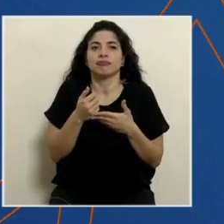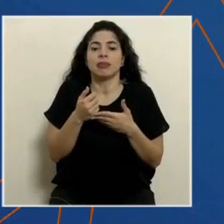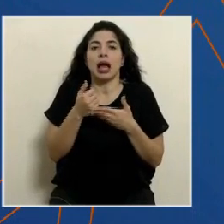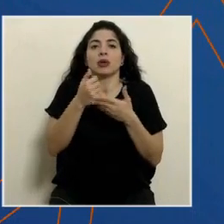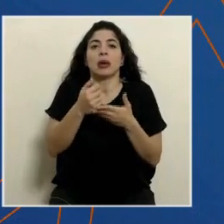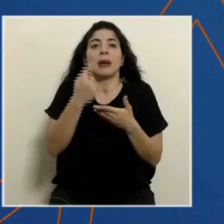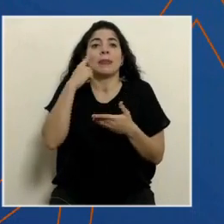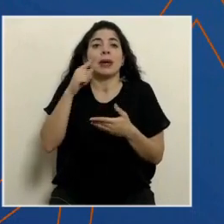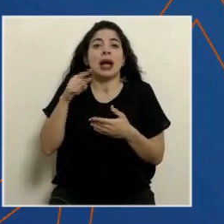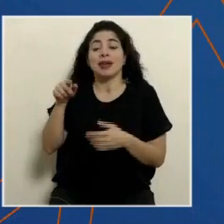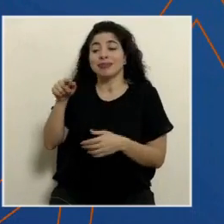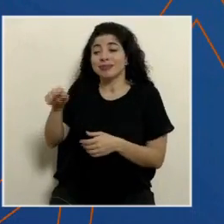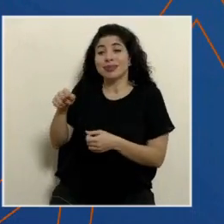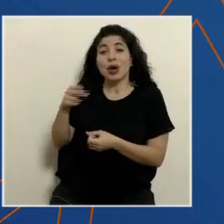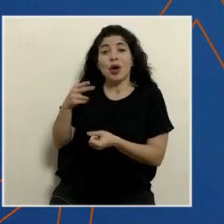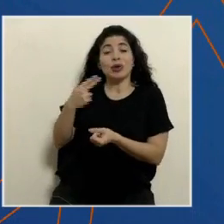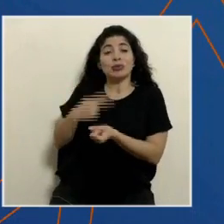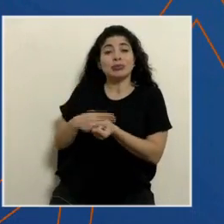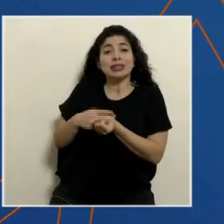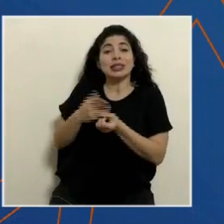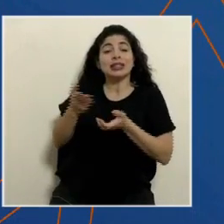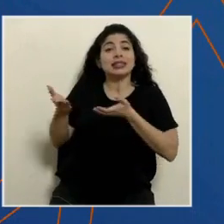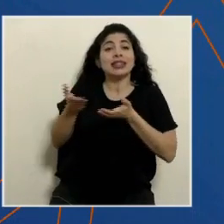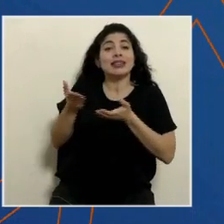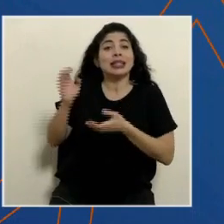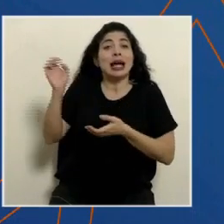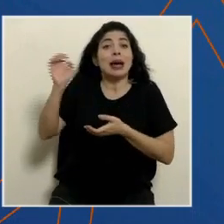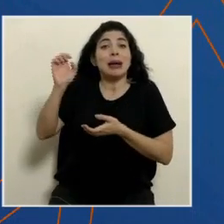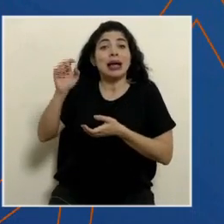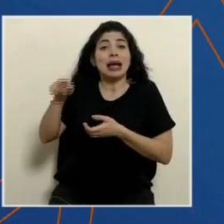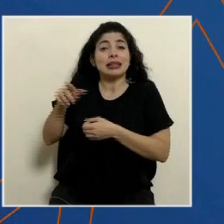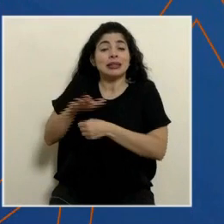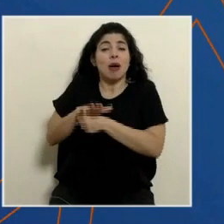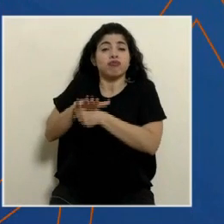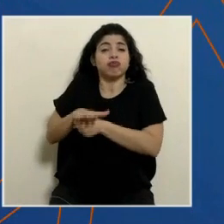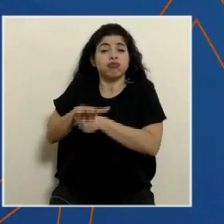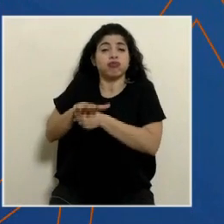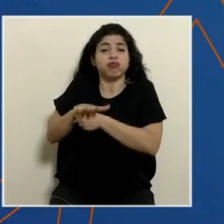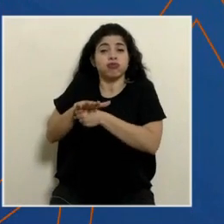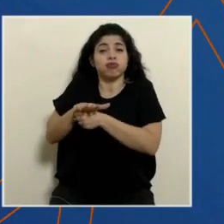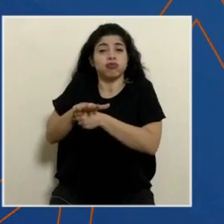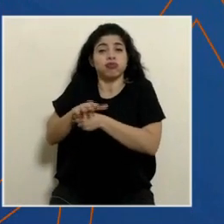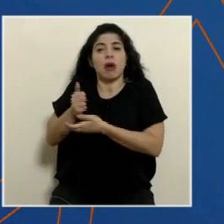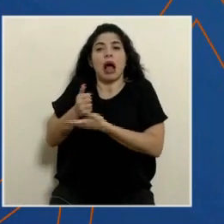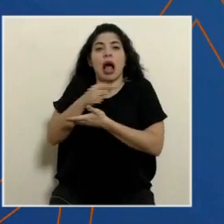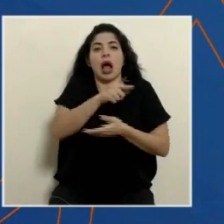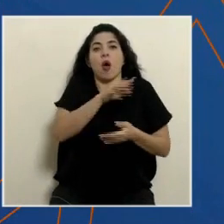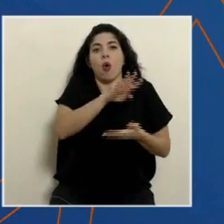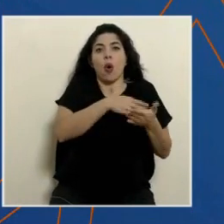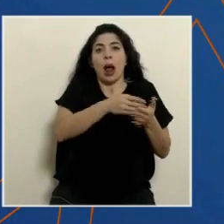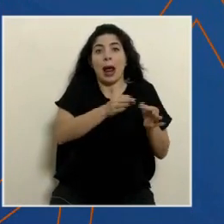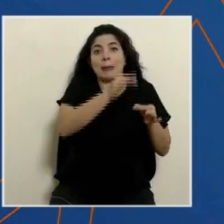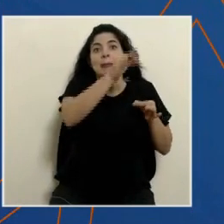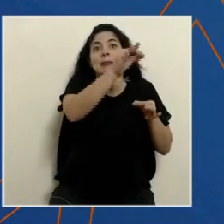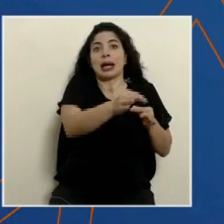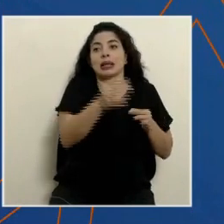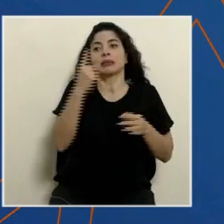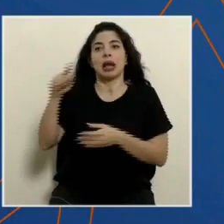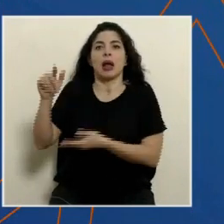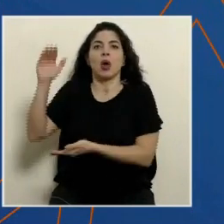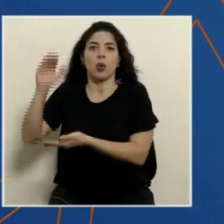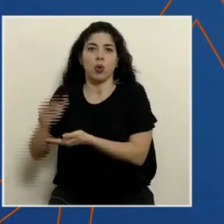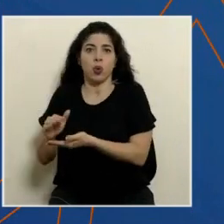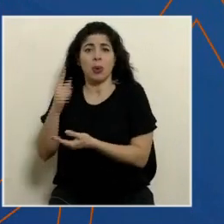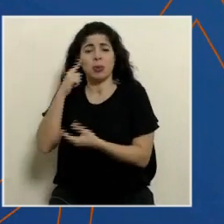bajarle la presión a los servicios de emergencias de los diferentes hospitales que están recibiendo una enorme cantidad